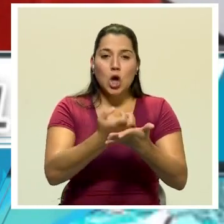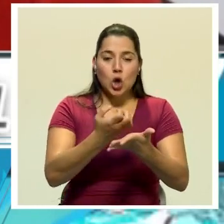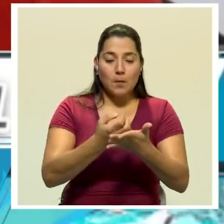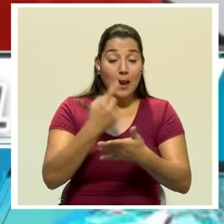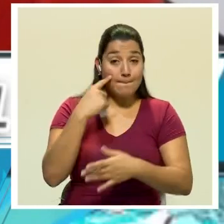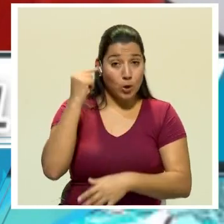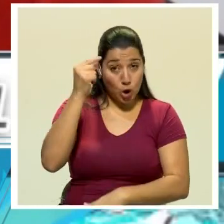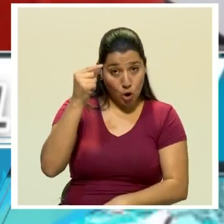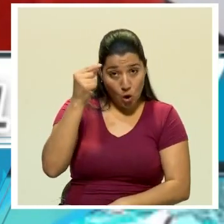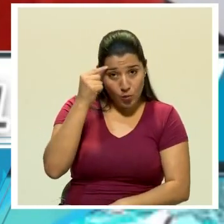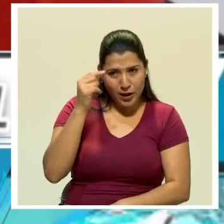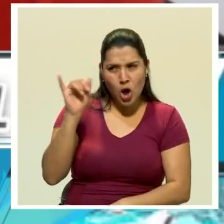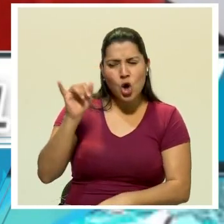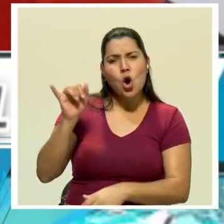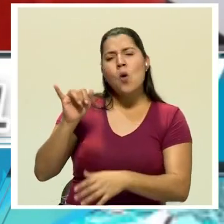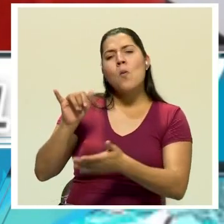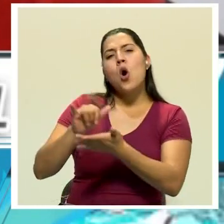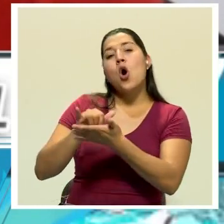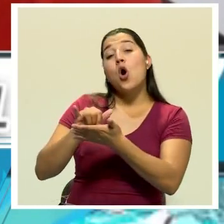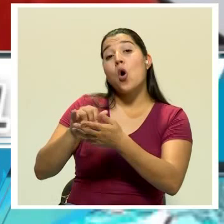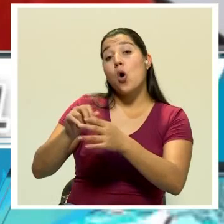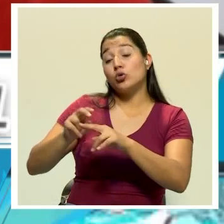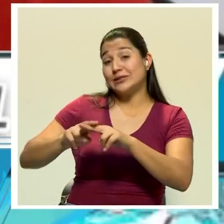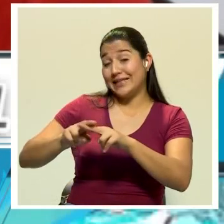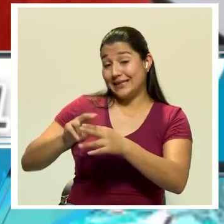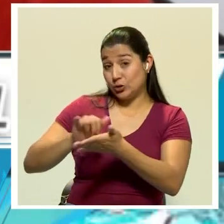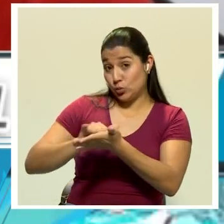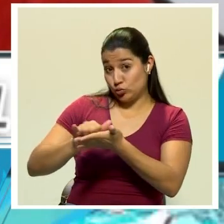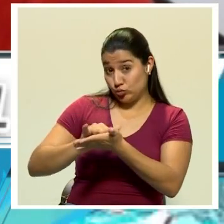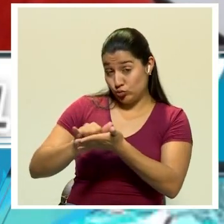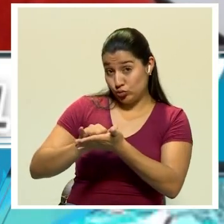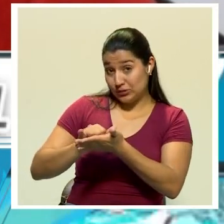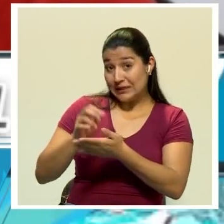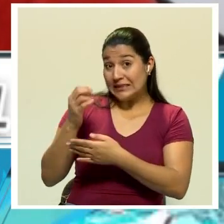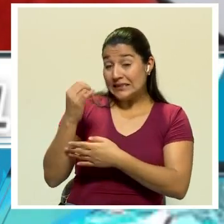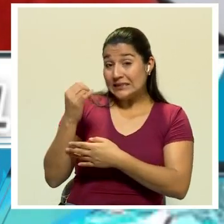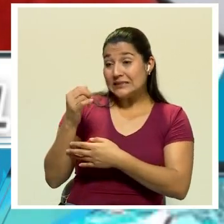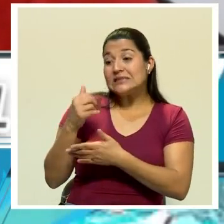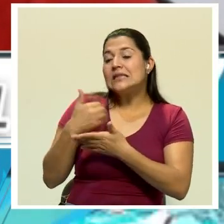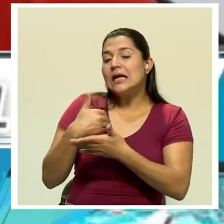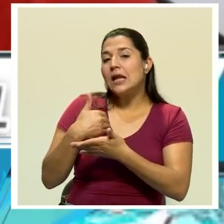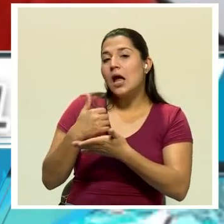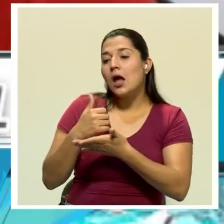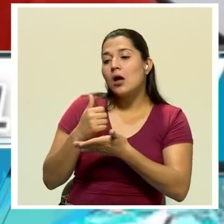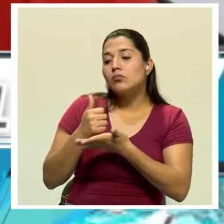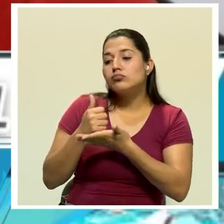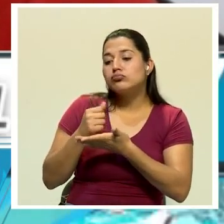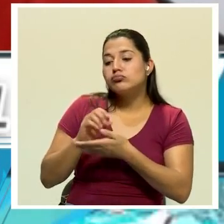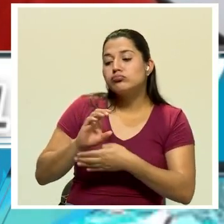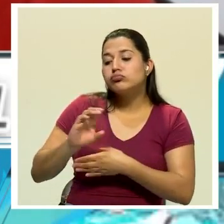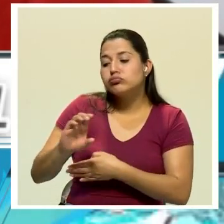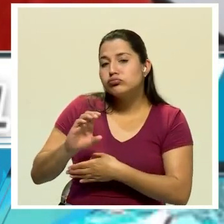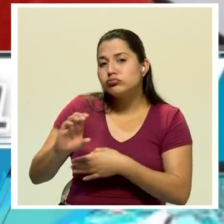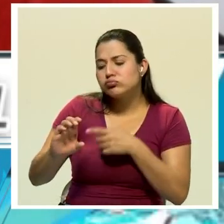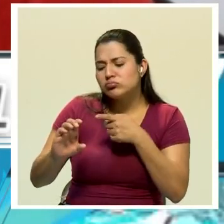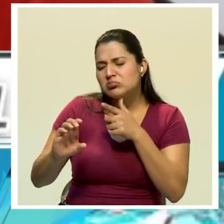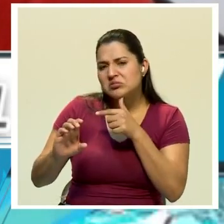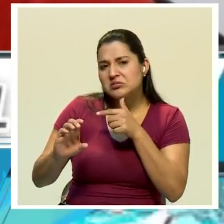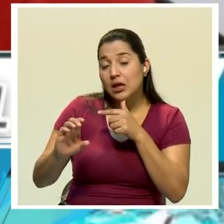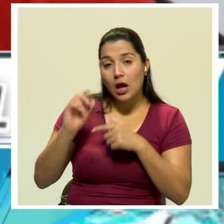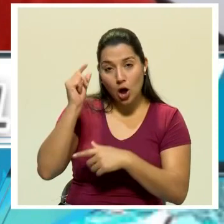Hablábamos recién del Metro de Nueva York. El Metro de Nueva York, si le quitan el subsidio estatal